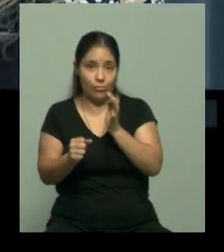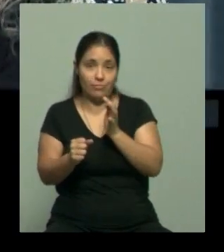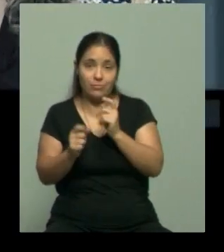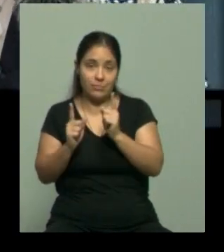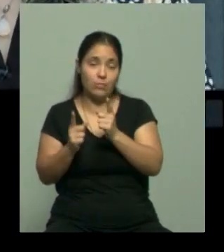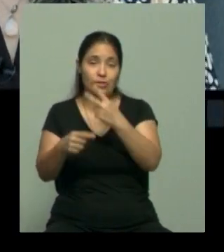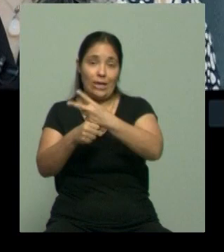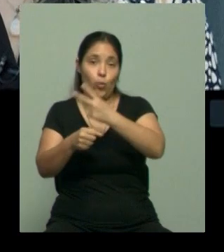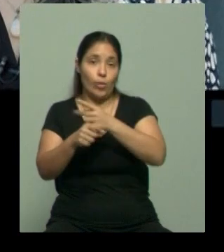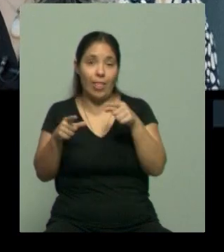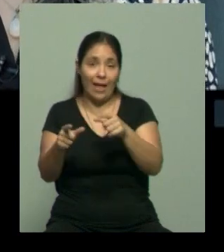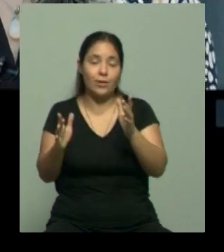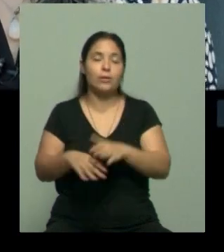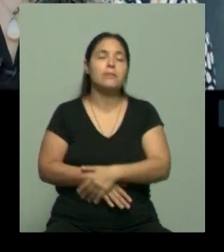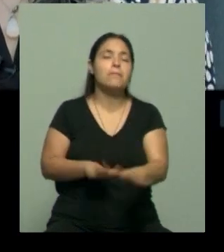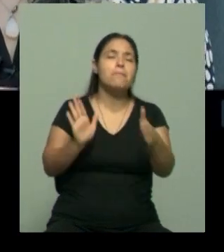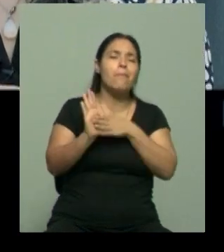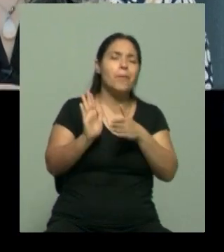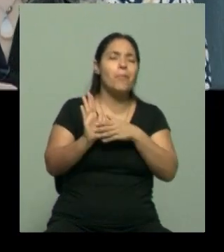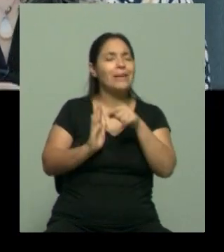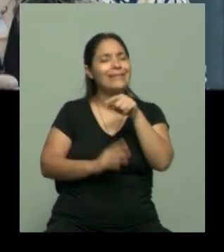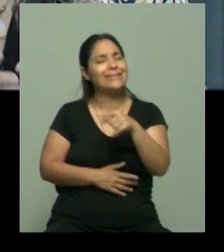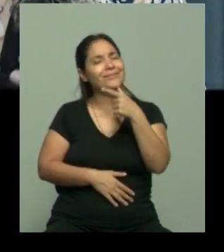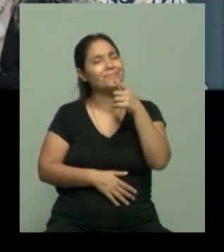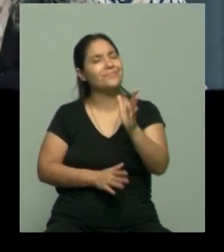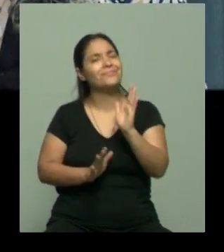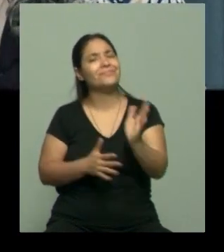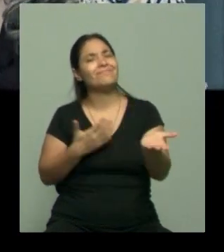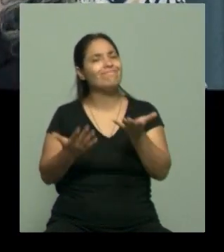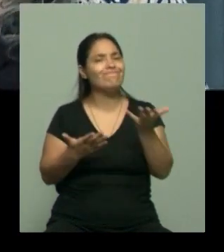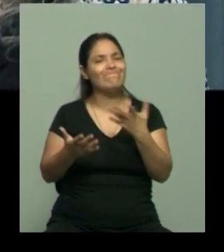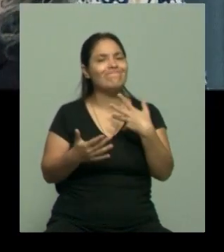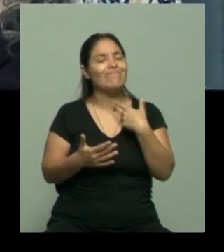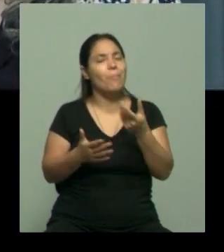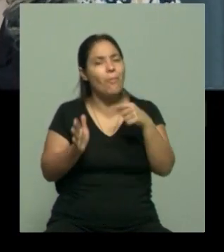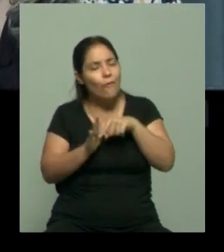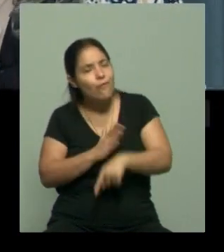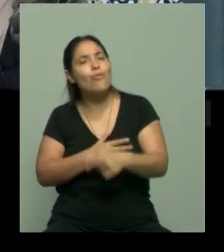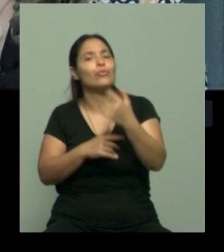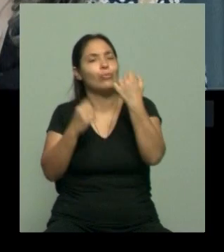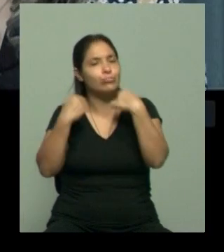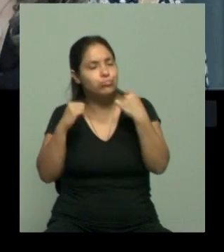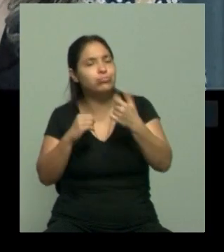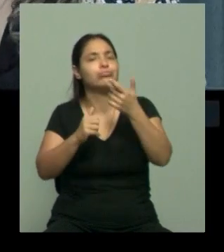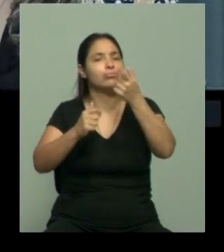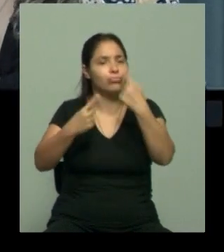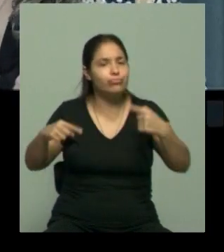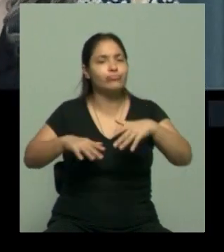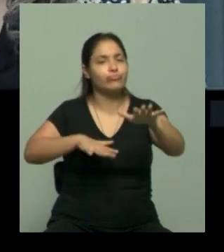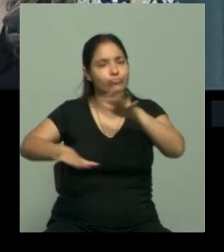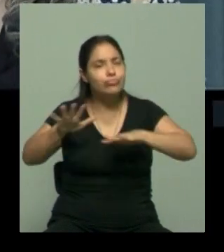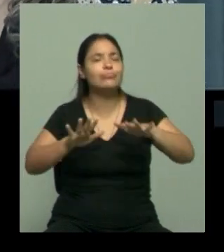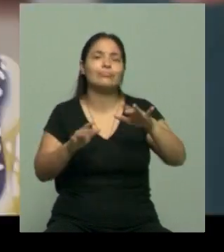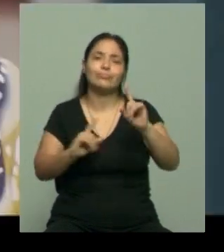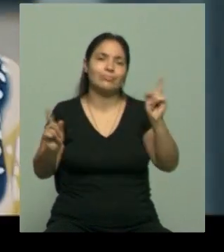propuesta que creo que no fue lo suficientemente trabajada con las instituciones educativas. Yo